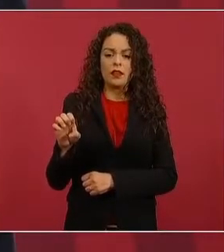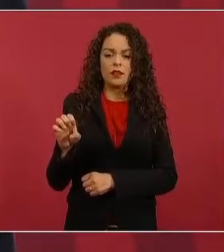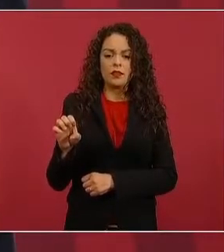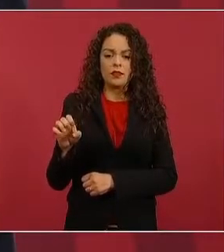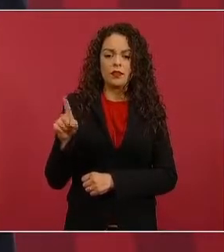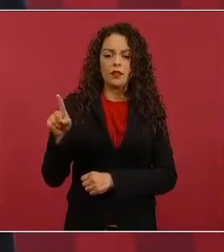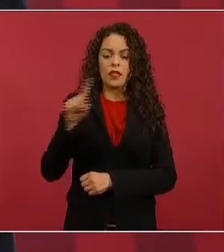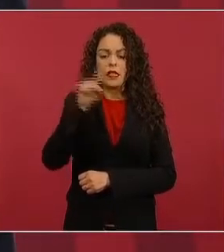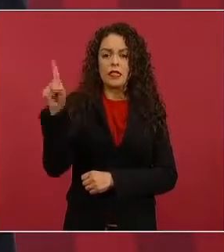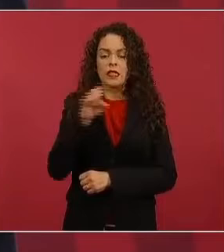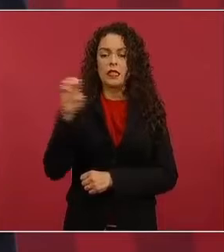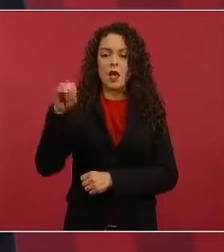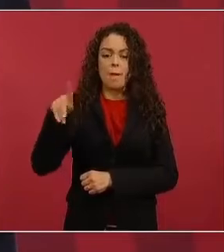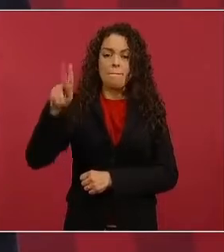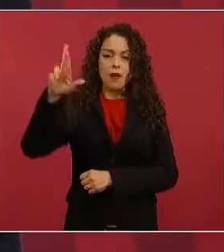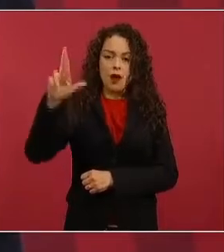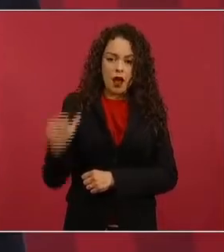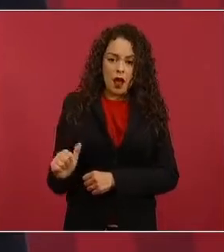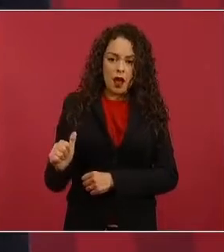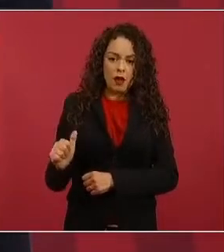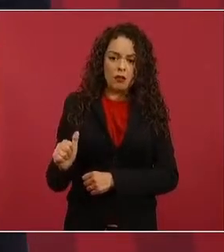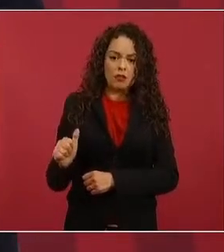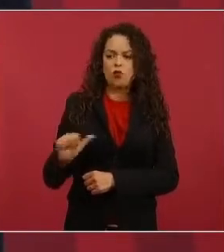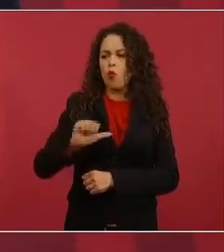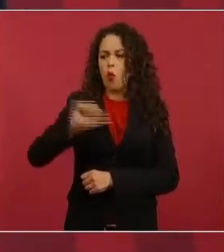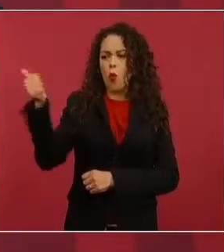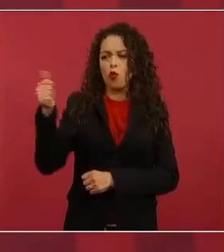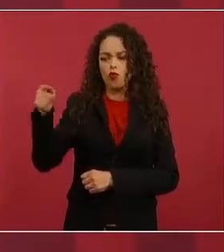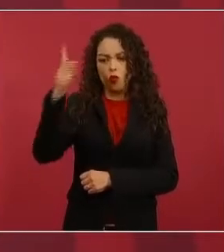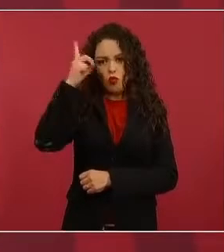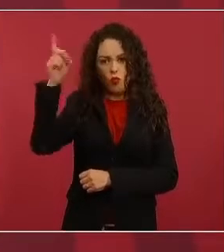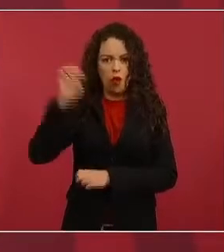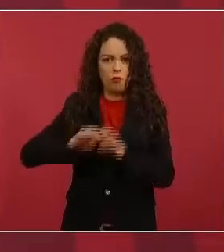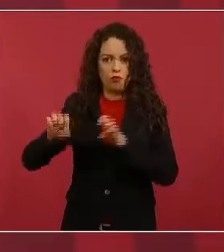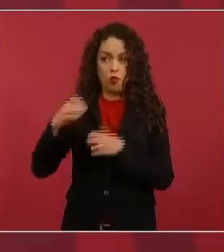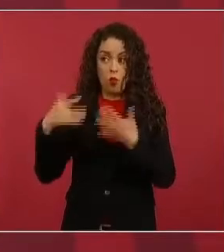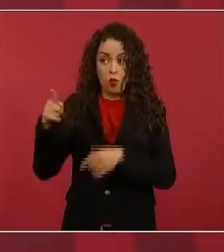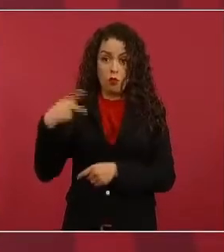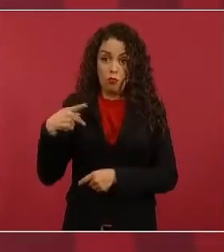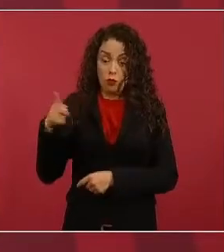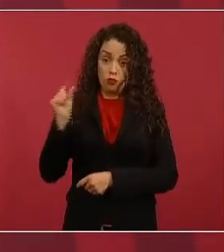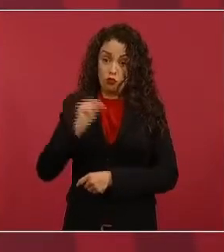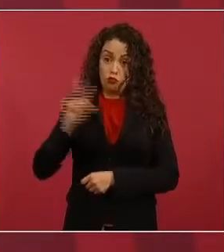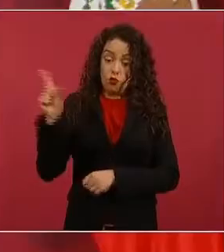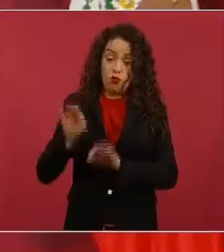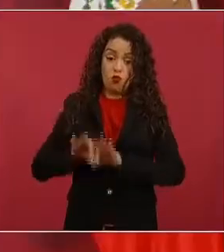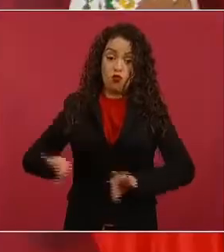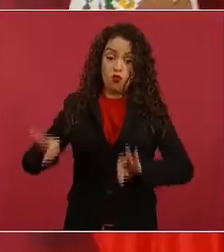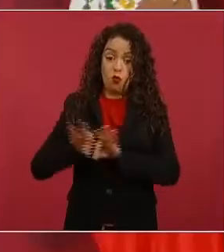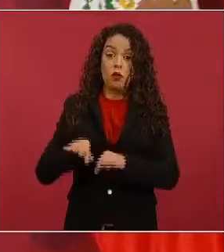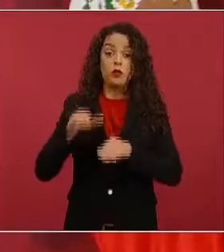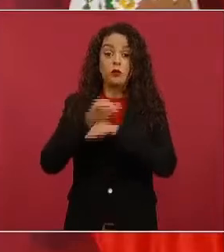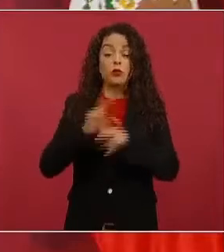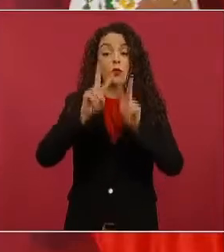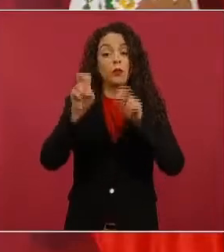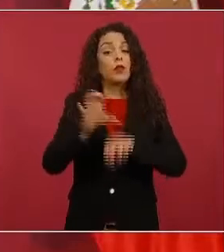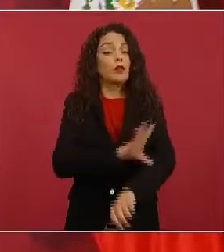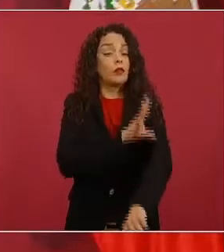de Sempra y otros empresarios muy importantes del sector energético,